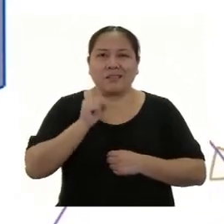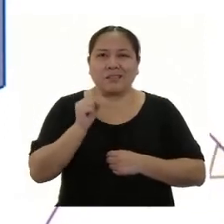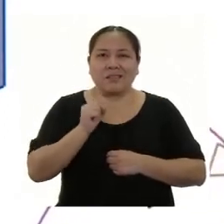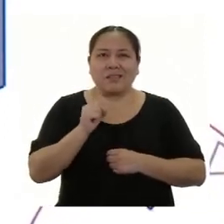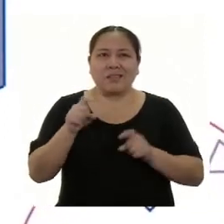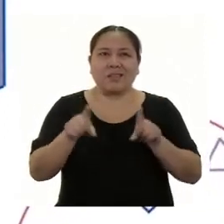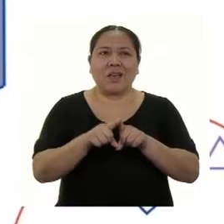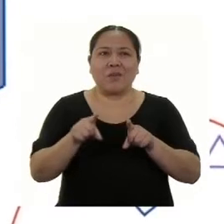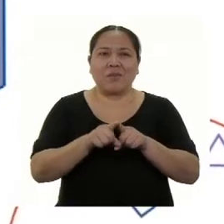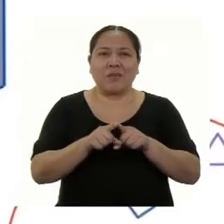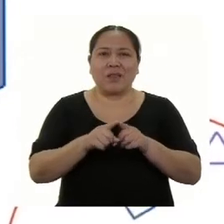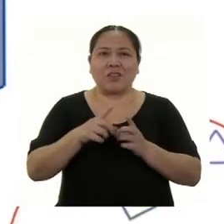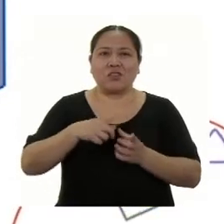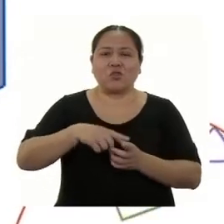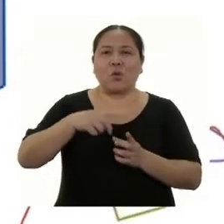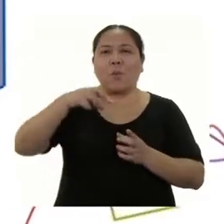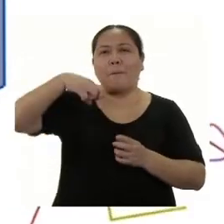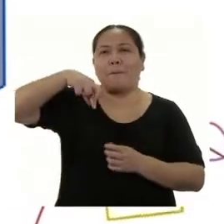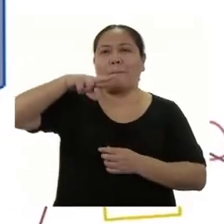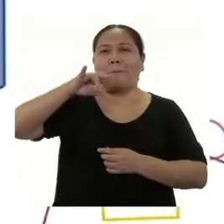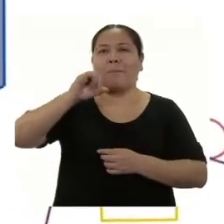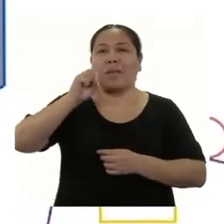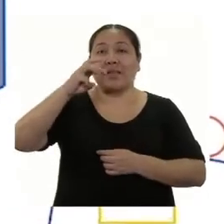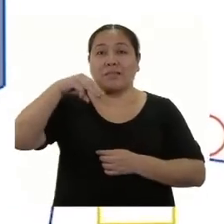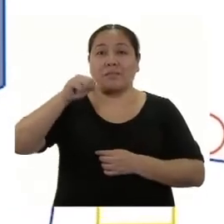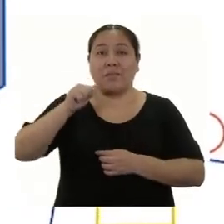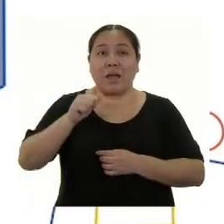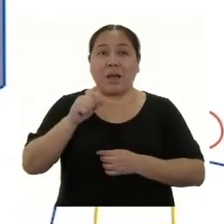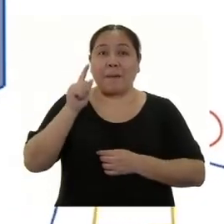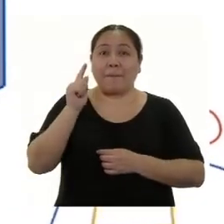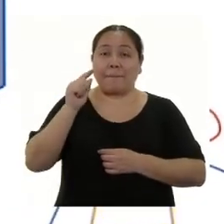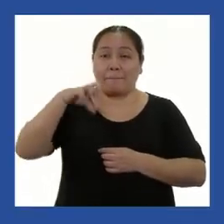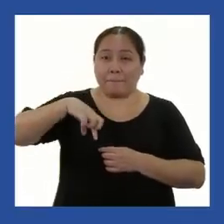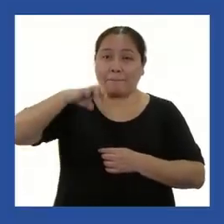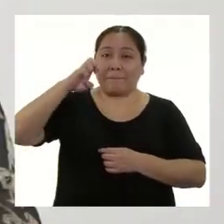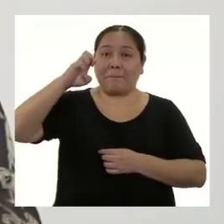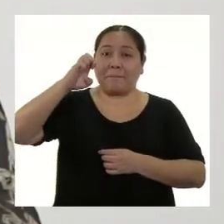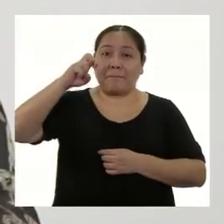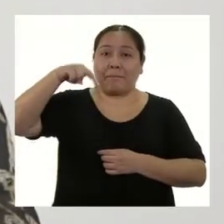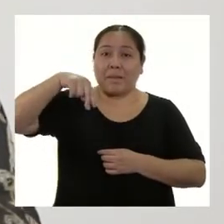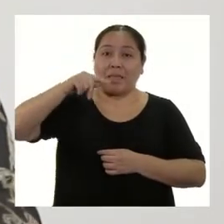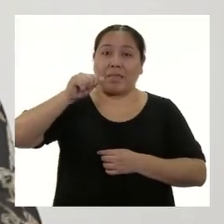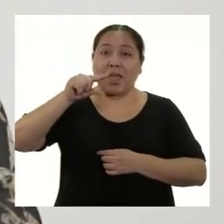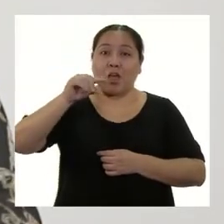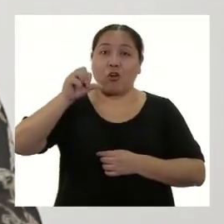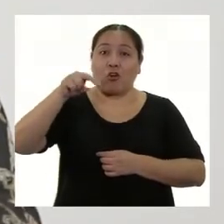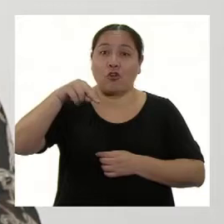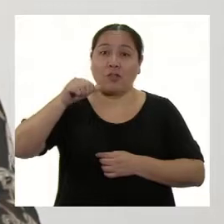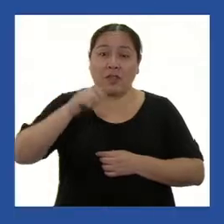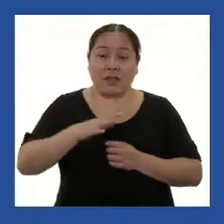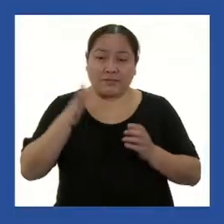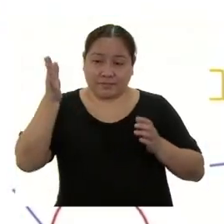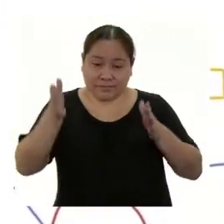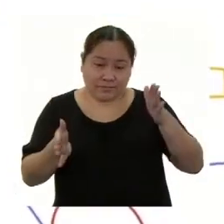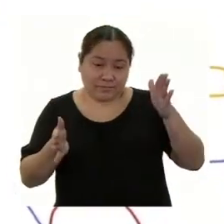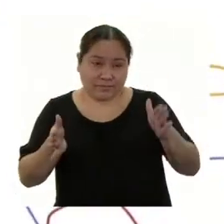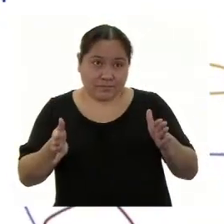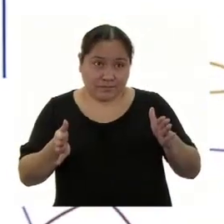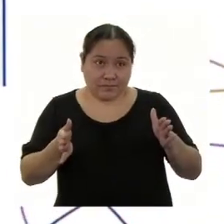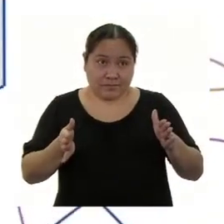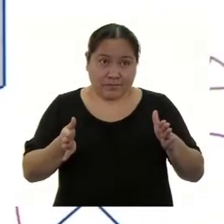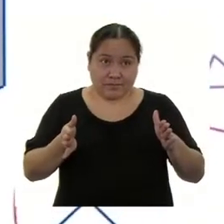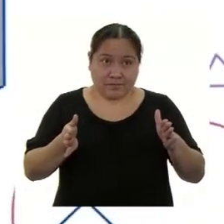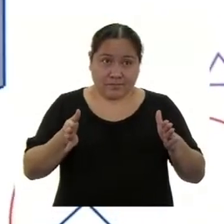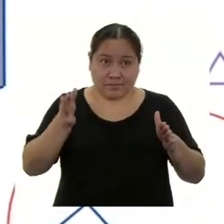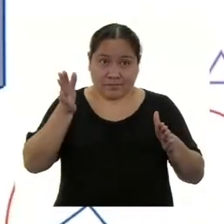pentagonal. Exactamente. En este caso, el frente, la parte posterior de la carpa y las zonas que